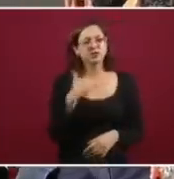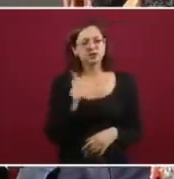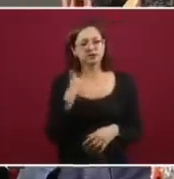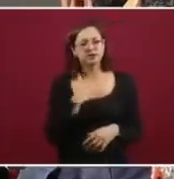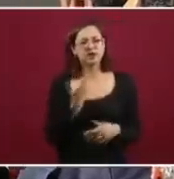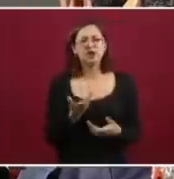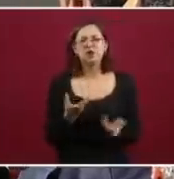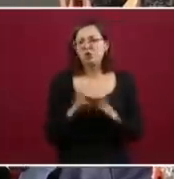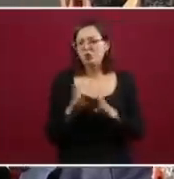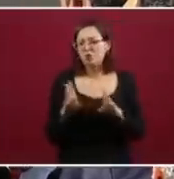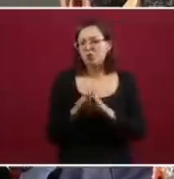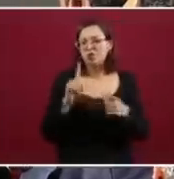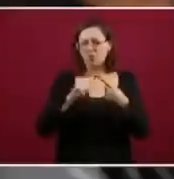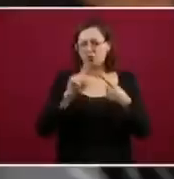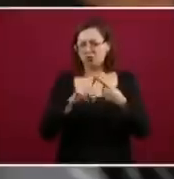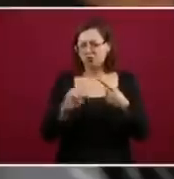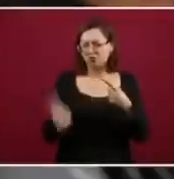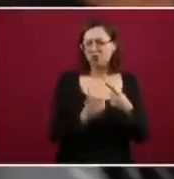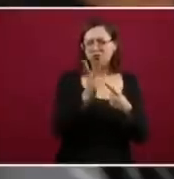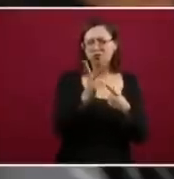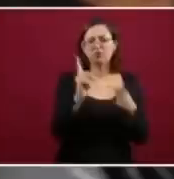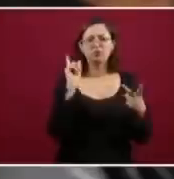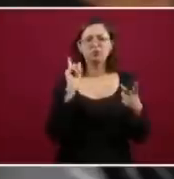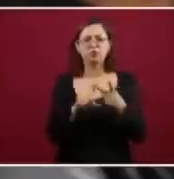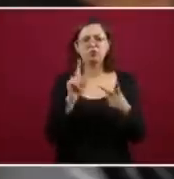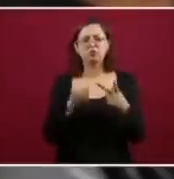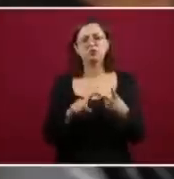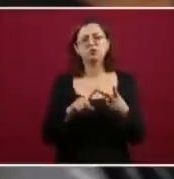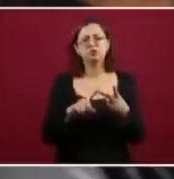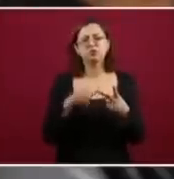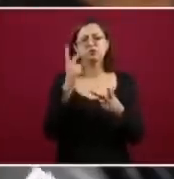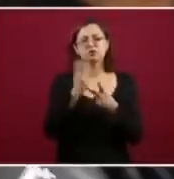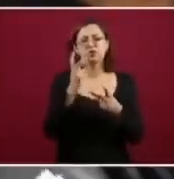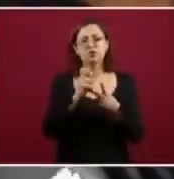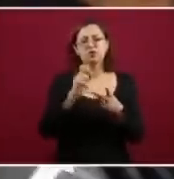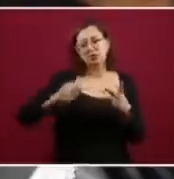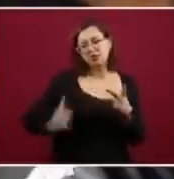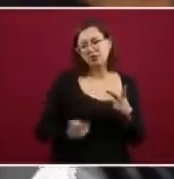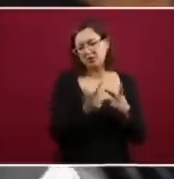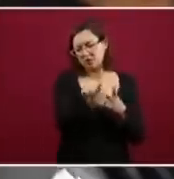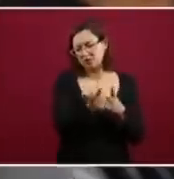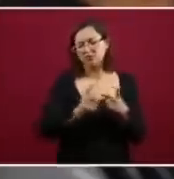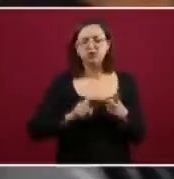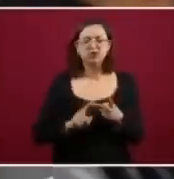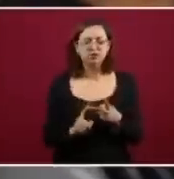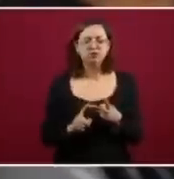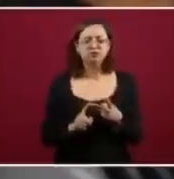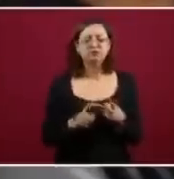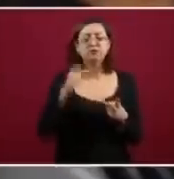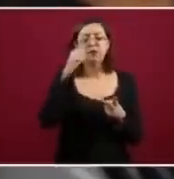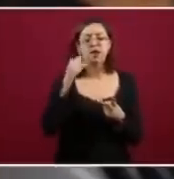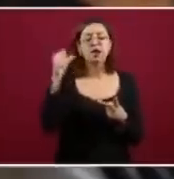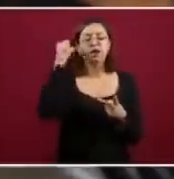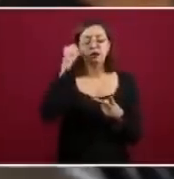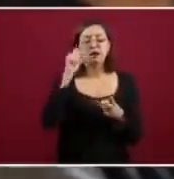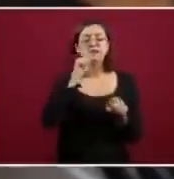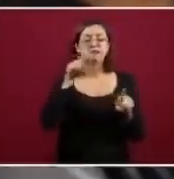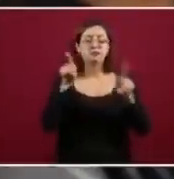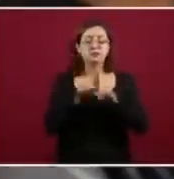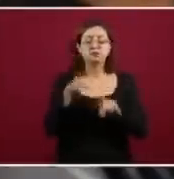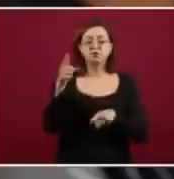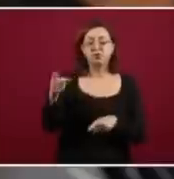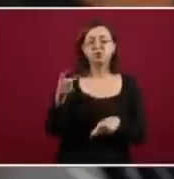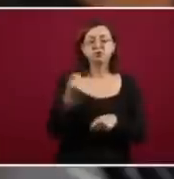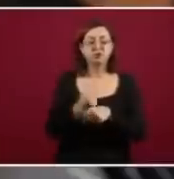la primera pregunta y le quiero hacer otra otra pregunta bueno también ayer se le dice a marcel ebrard pero